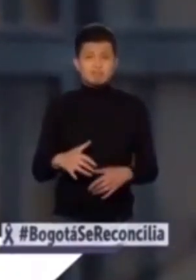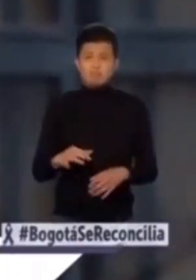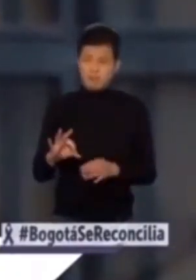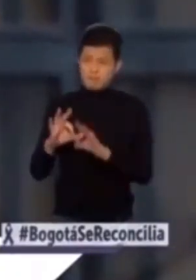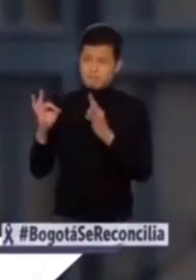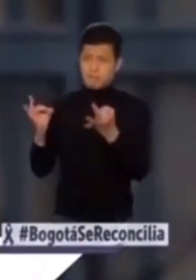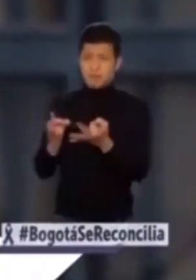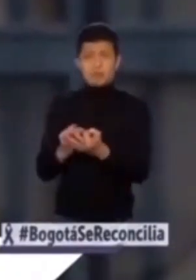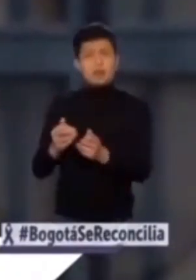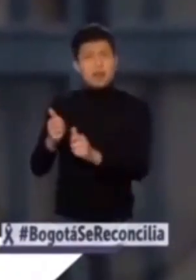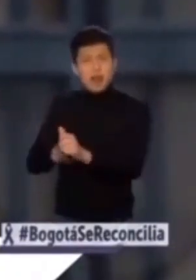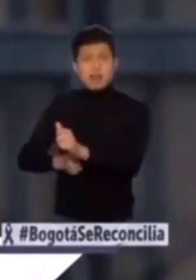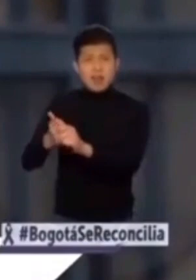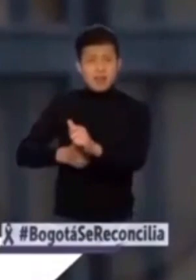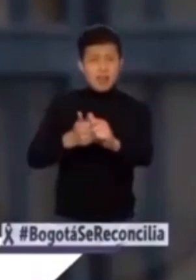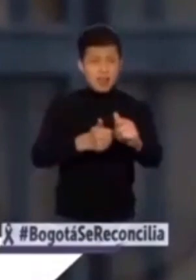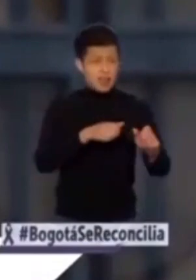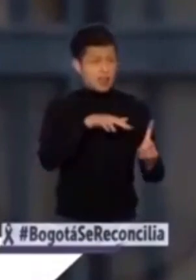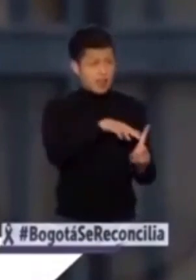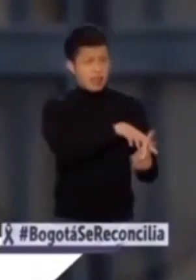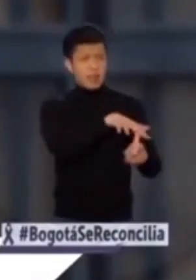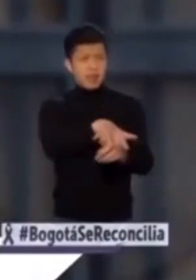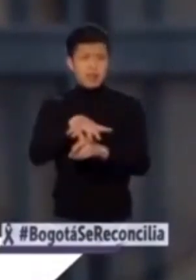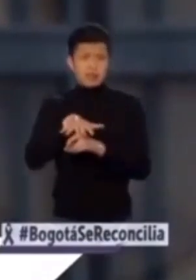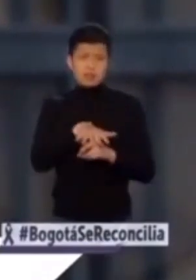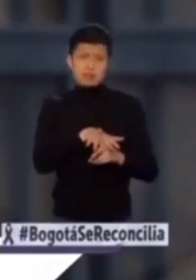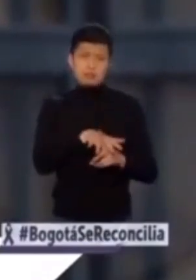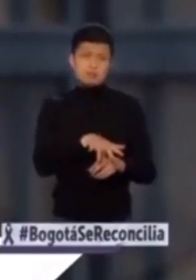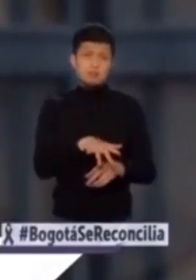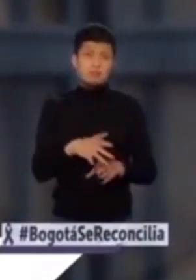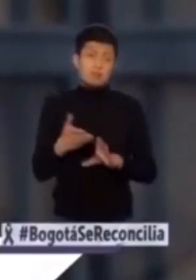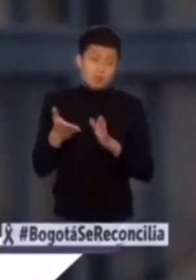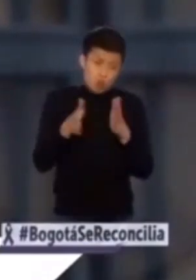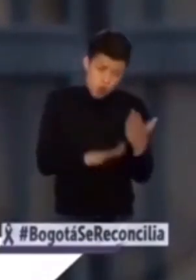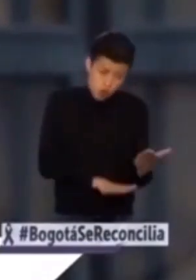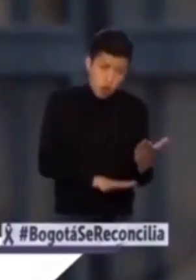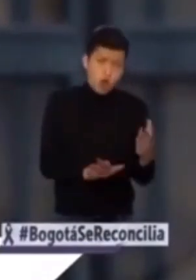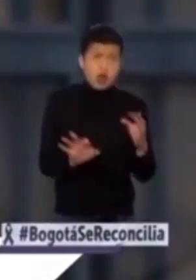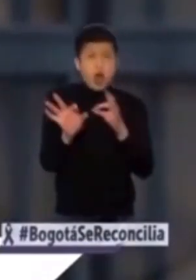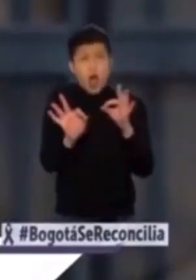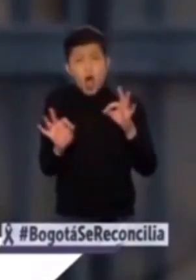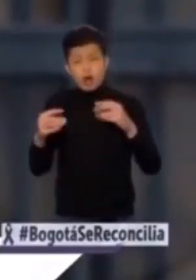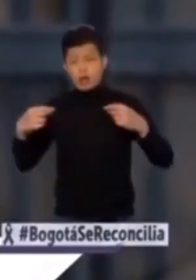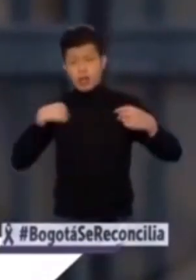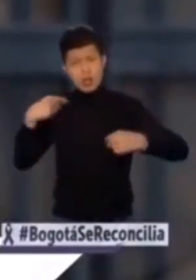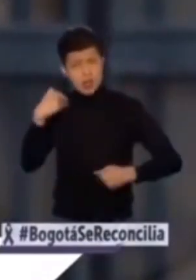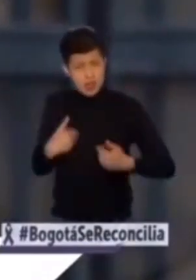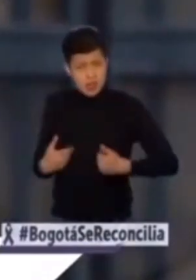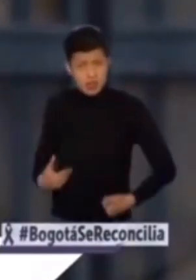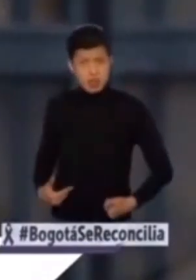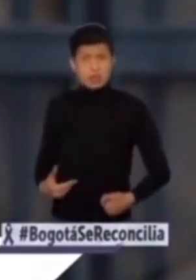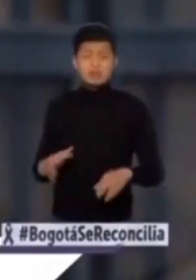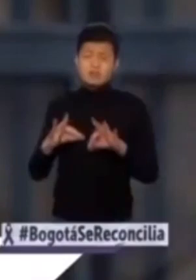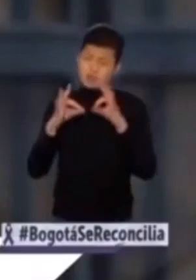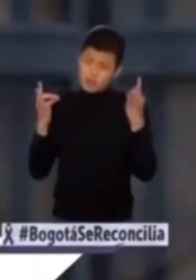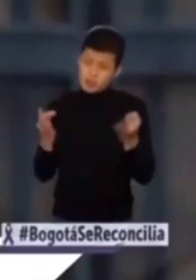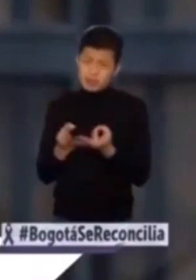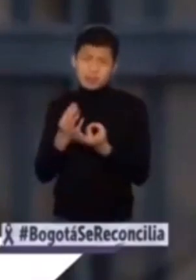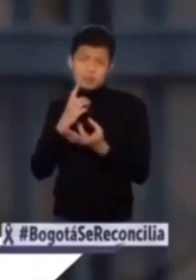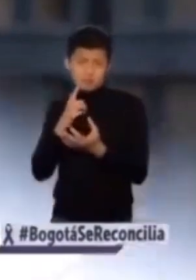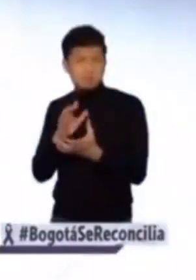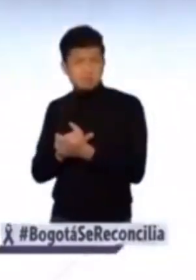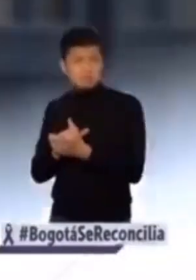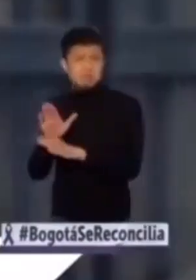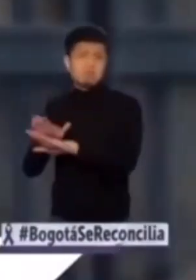familiar de cada víctima, no tan solo de cada víctima mortal, sino también de cada herido. El hecho de que no